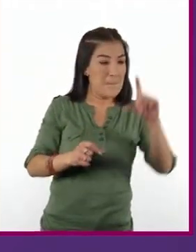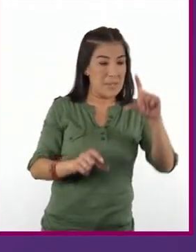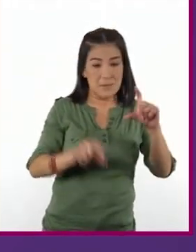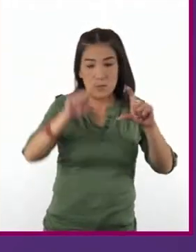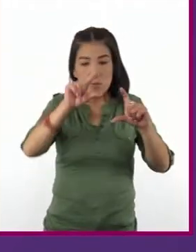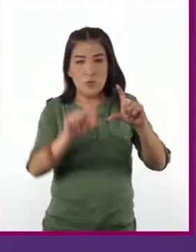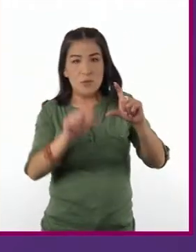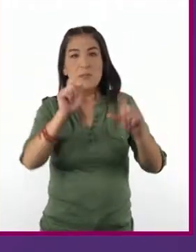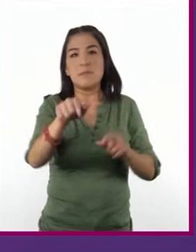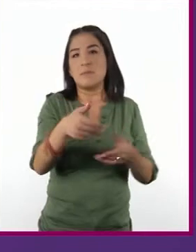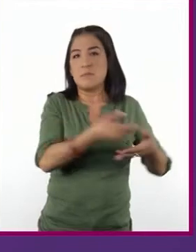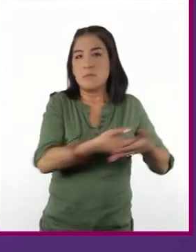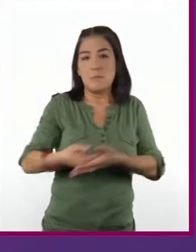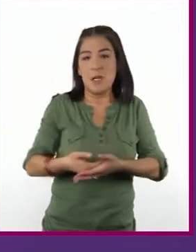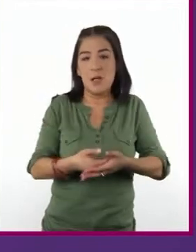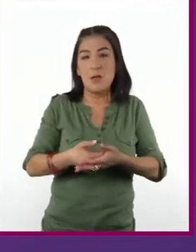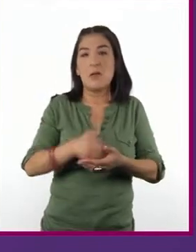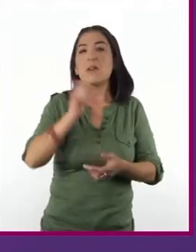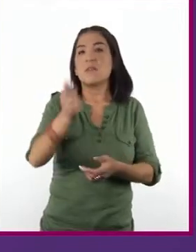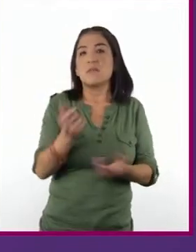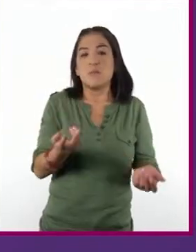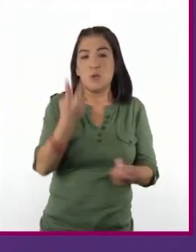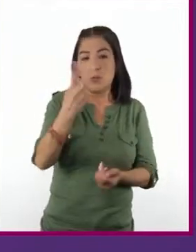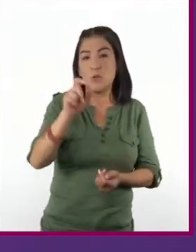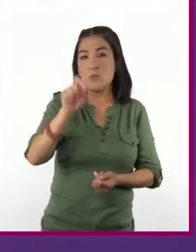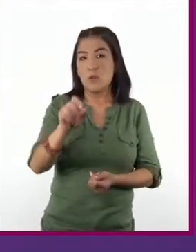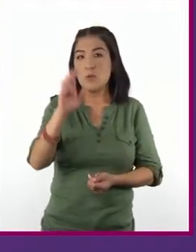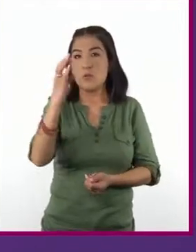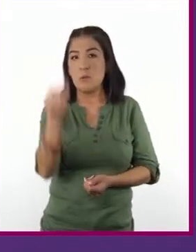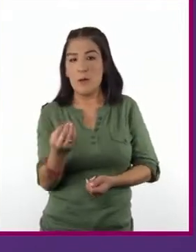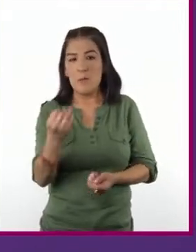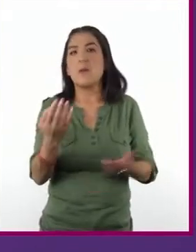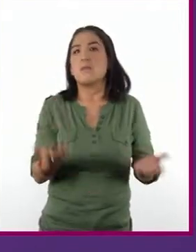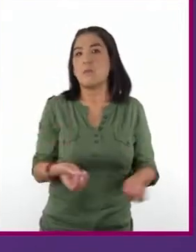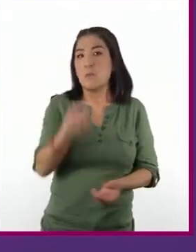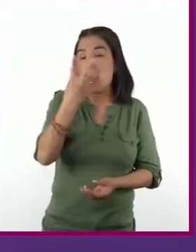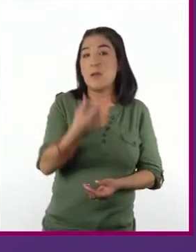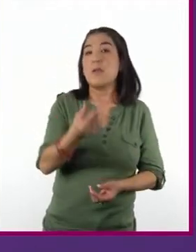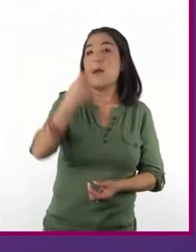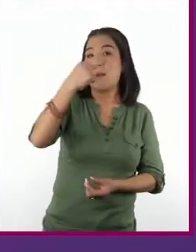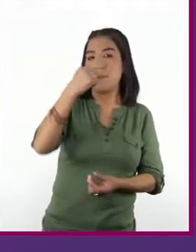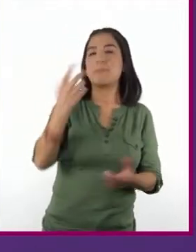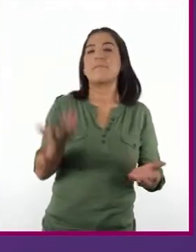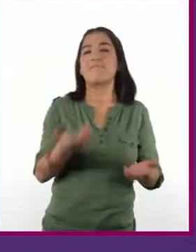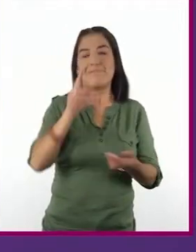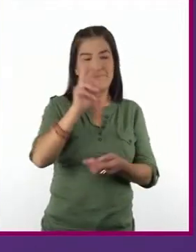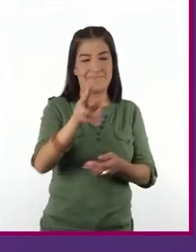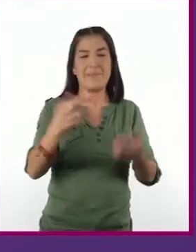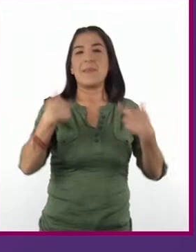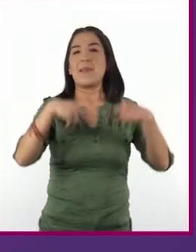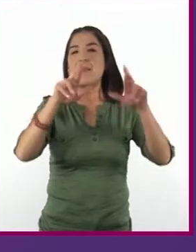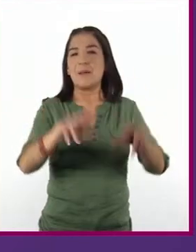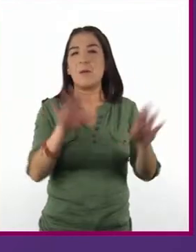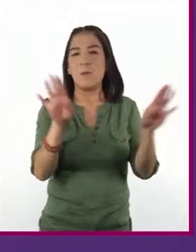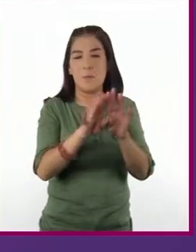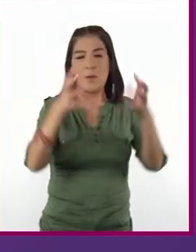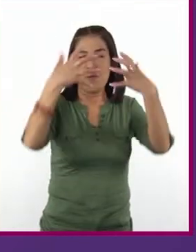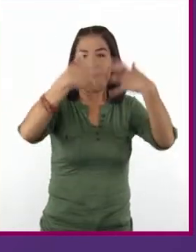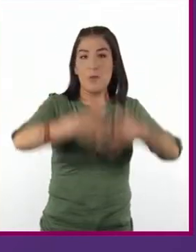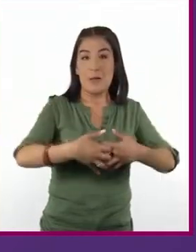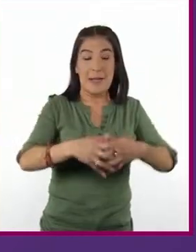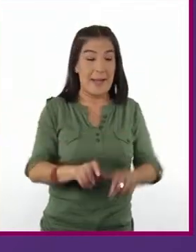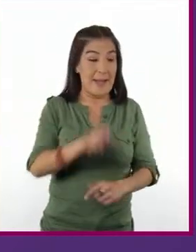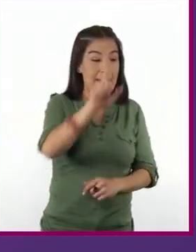necesario administrarle a un bebé de 2.9 kilogramos? Solo tienes que usar la expresión funcional y sustituir